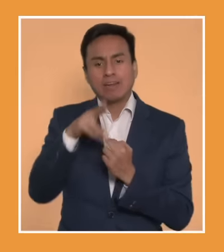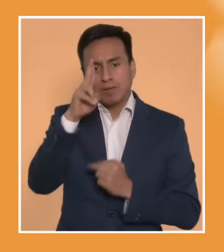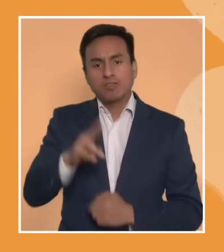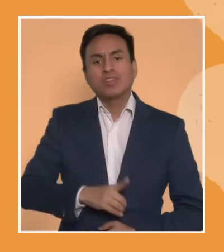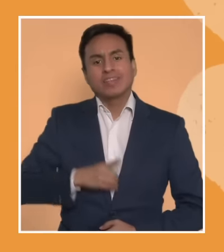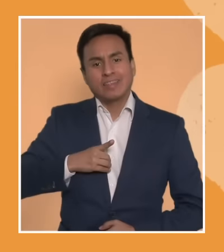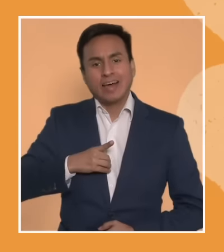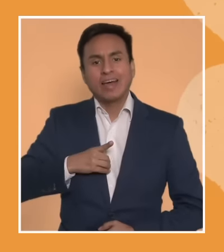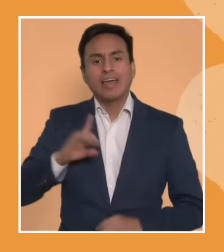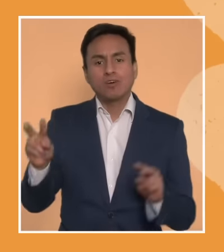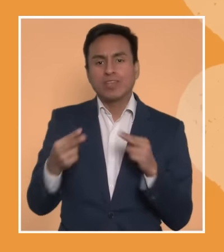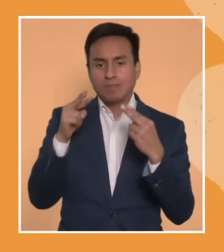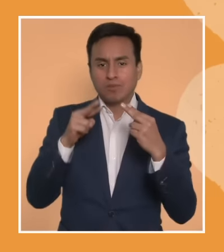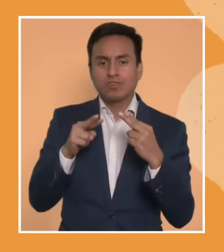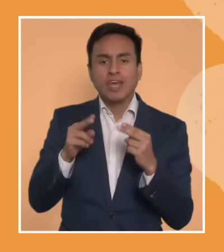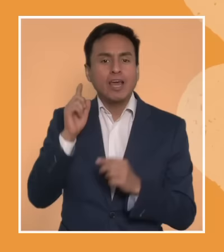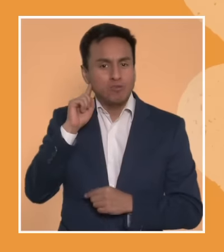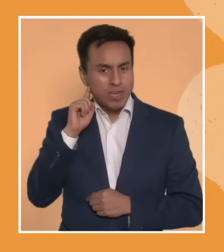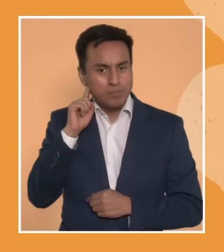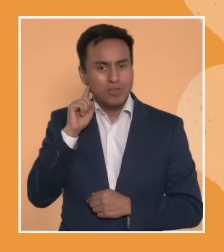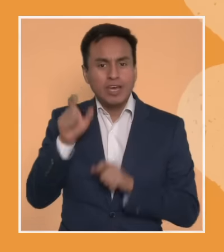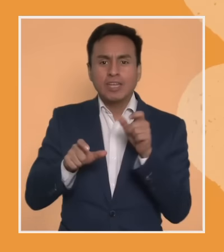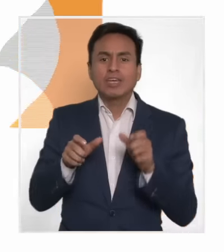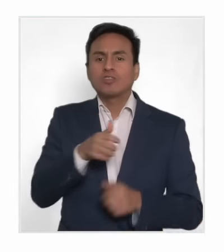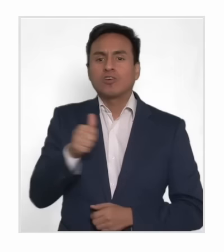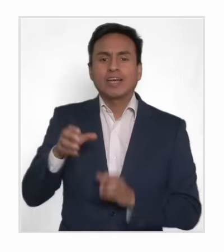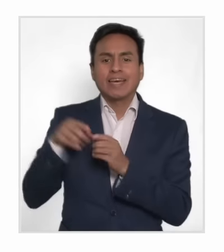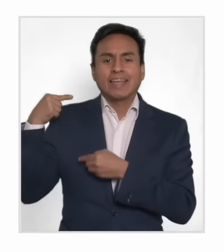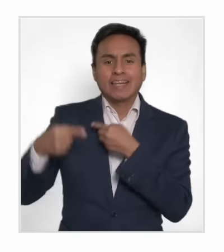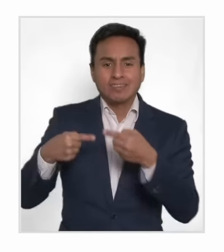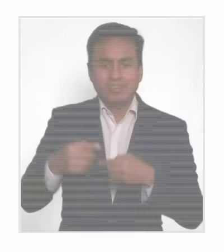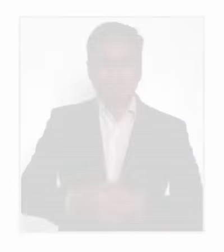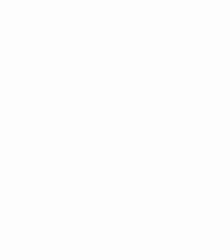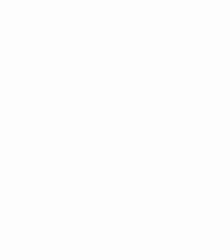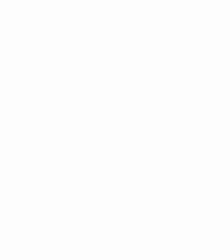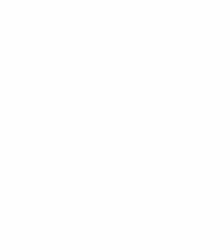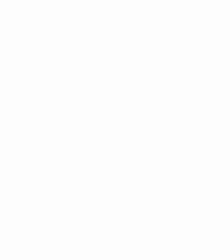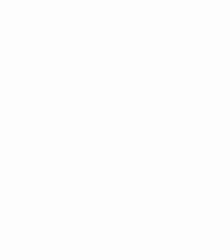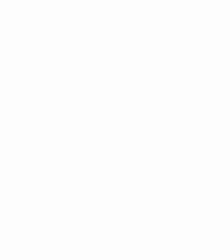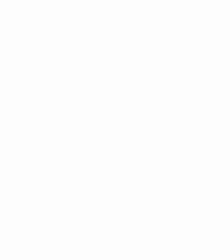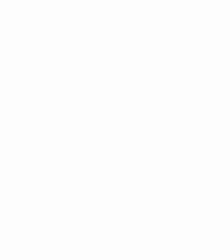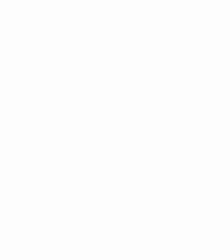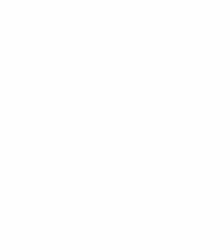hashtag #RespetoEsDignidad. Encontrémonos, escuchémonos entre todas las generaciones.